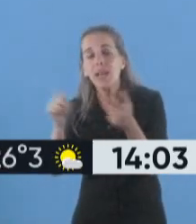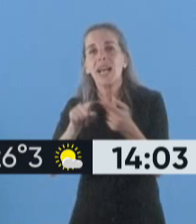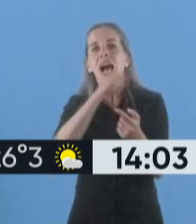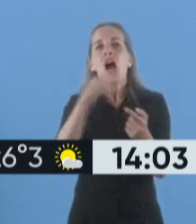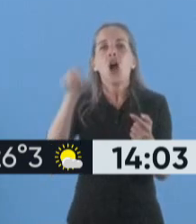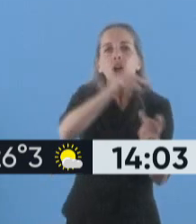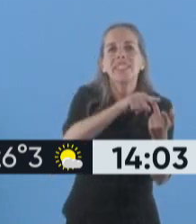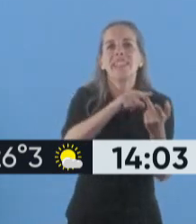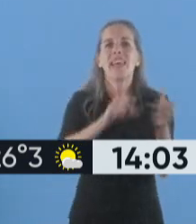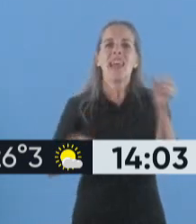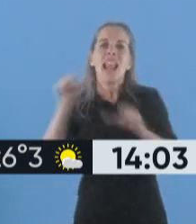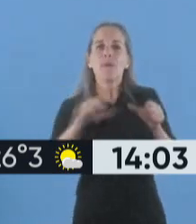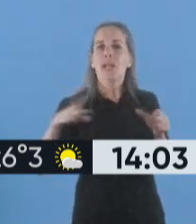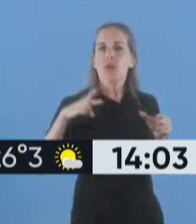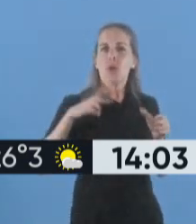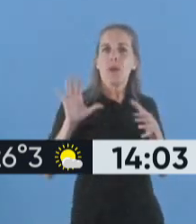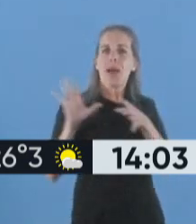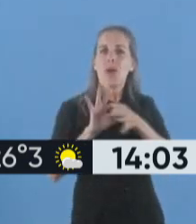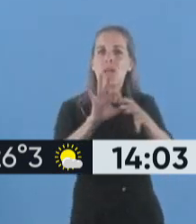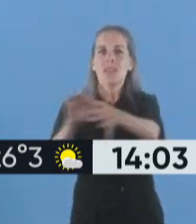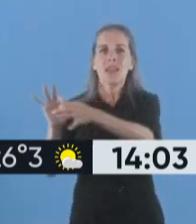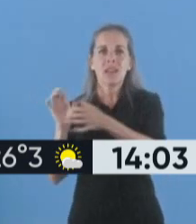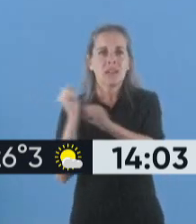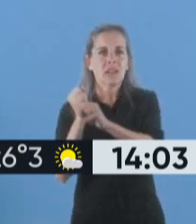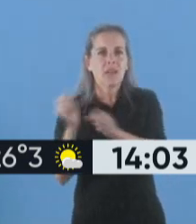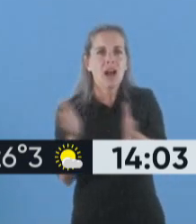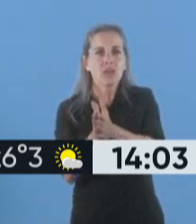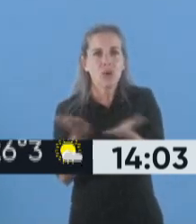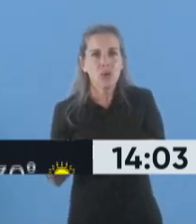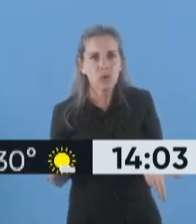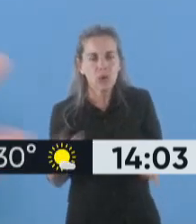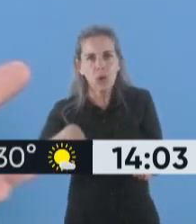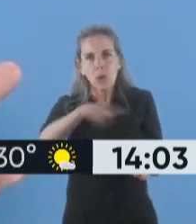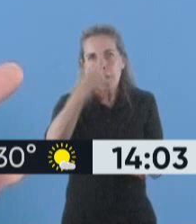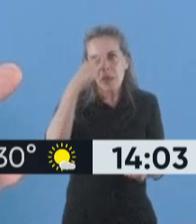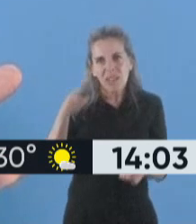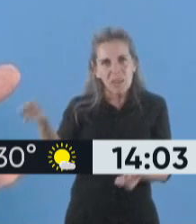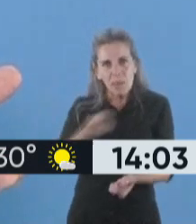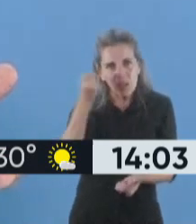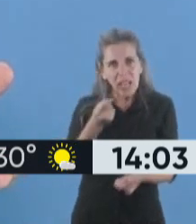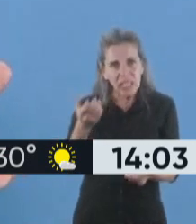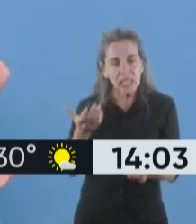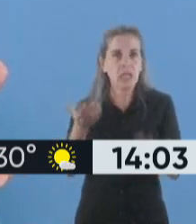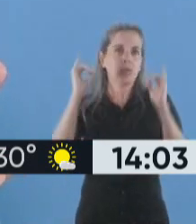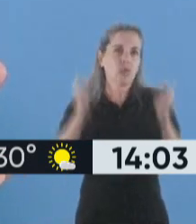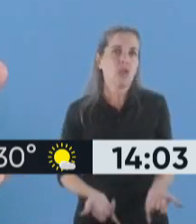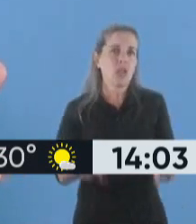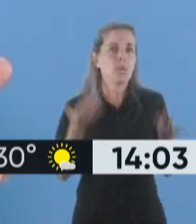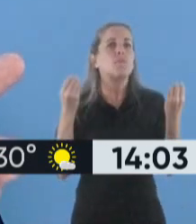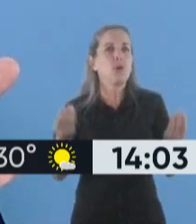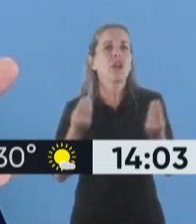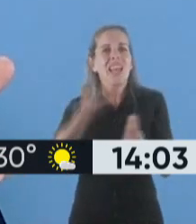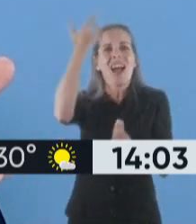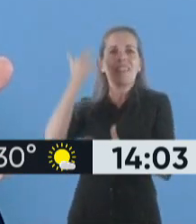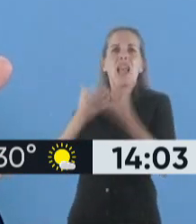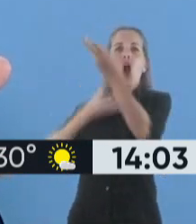laboratorios privados que se asociaban. Y ustedes dicen, pero eso es tan importante. Dejamos de importar barbijos,